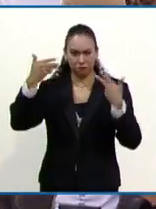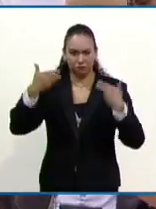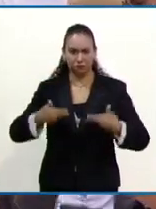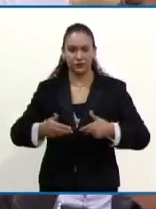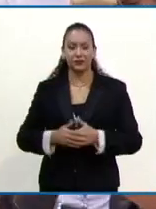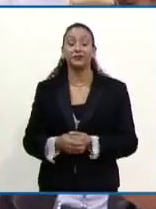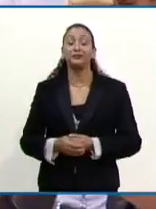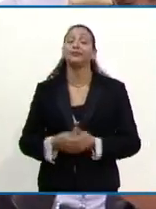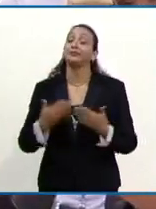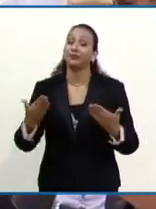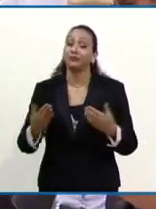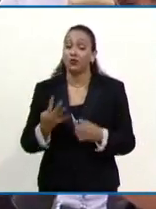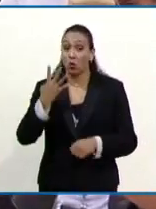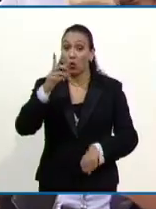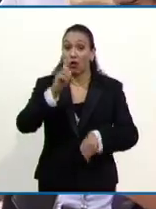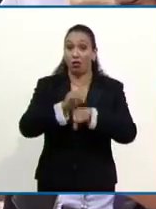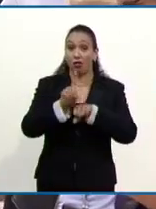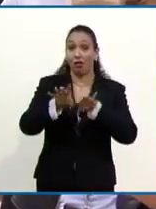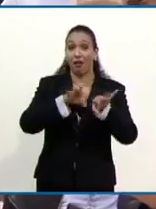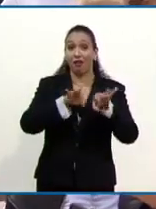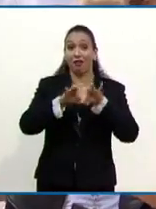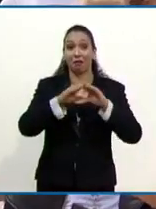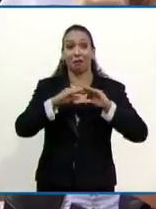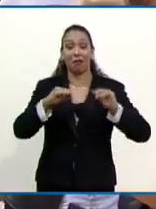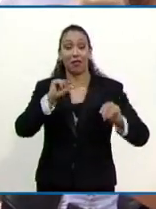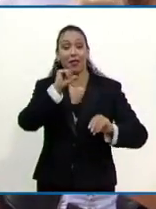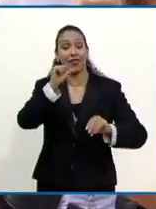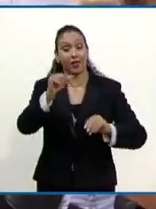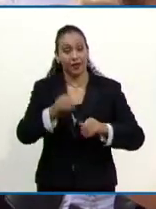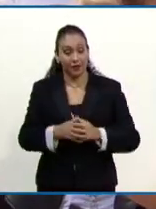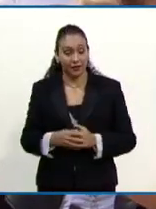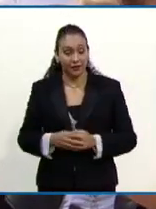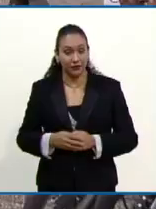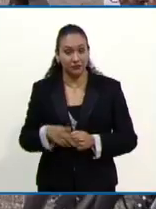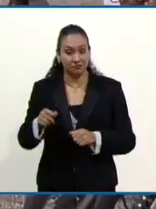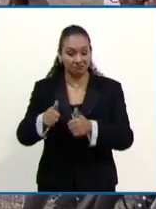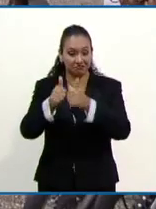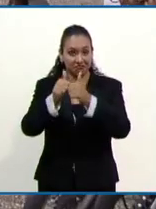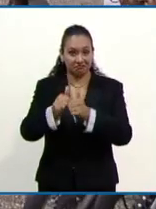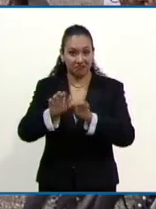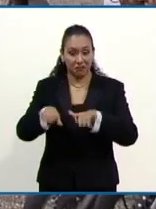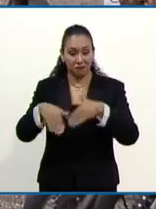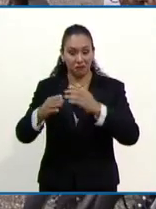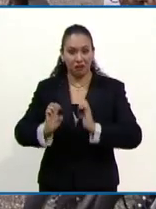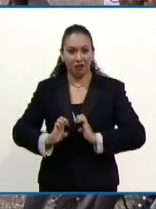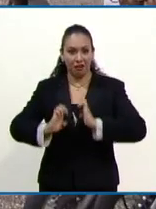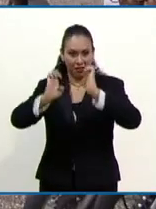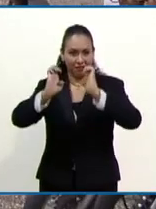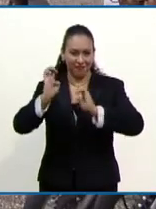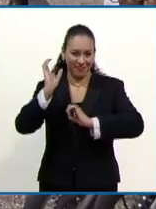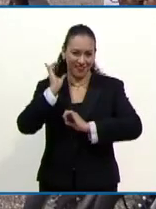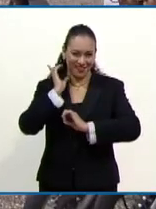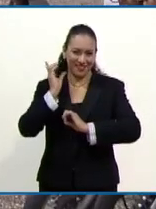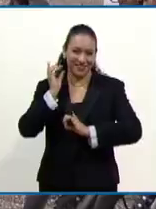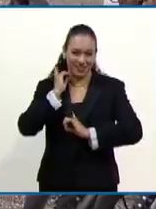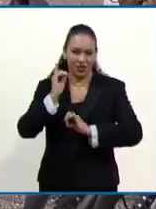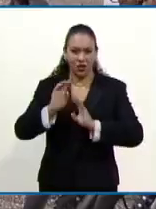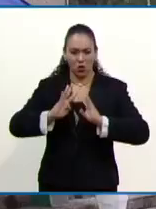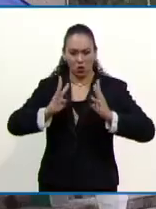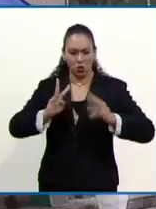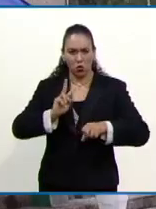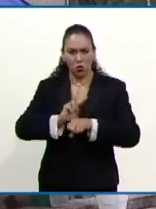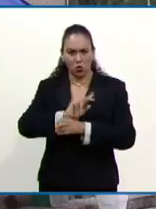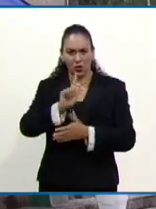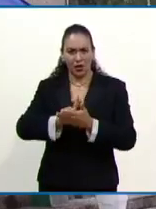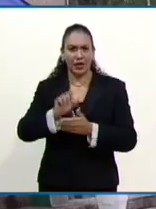Cuarto día de paro de labores por parte de trabajadores del Poder Judicial de la Federación. En el edificio sede del Consejo de la Judicatura